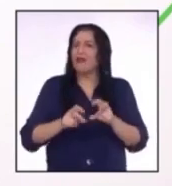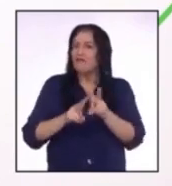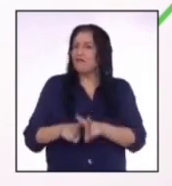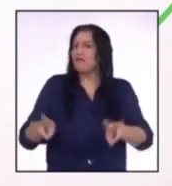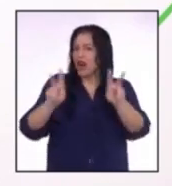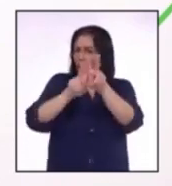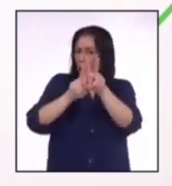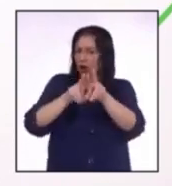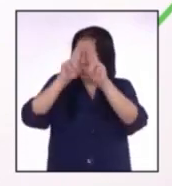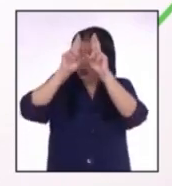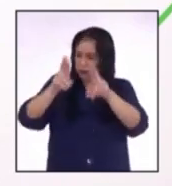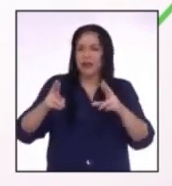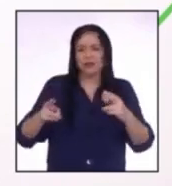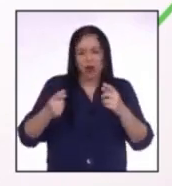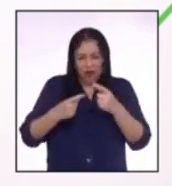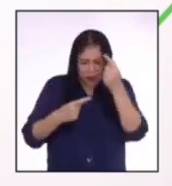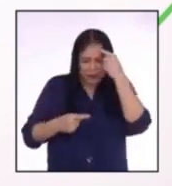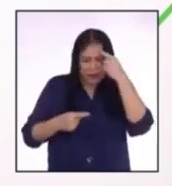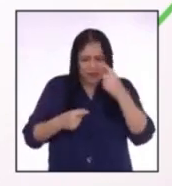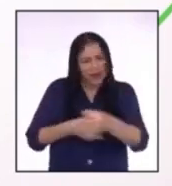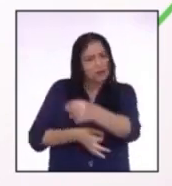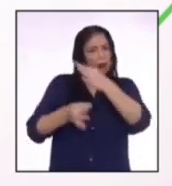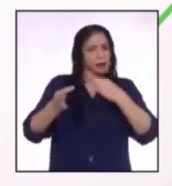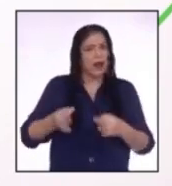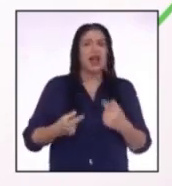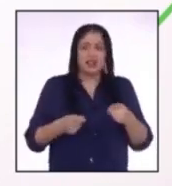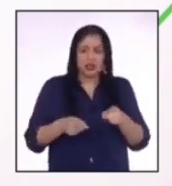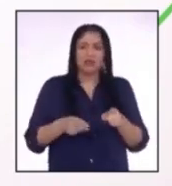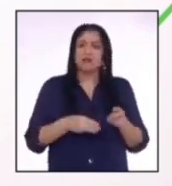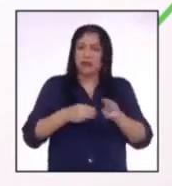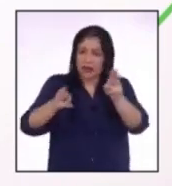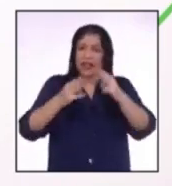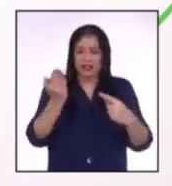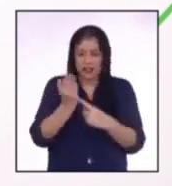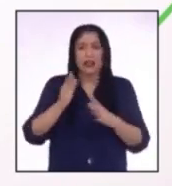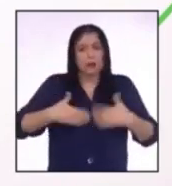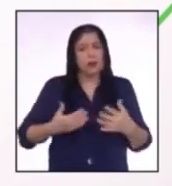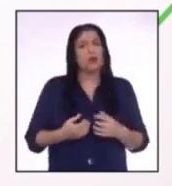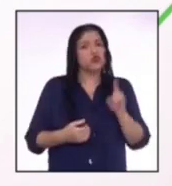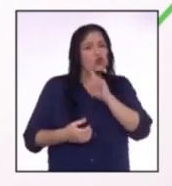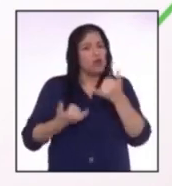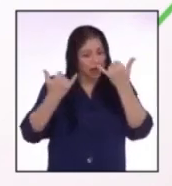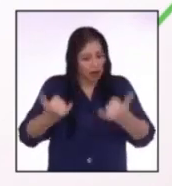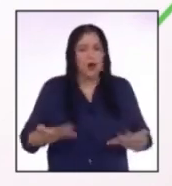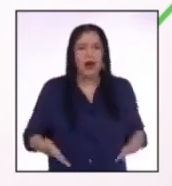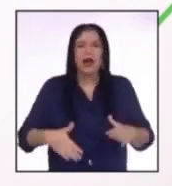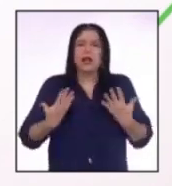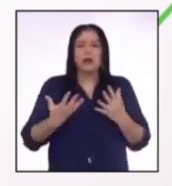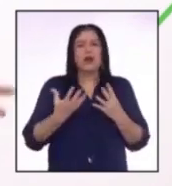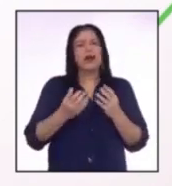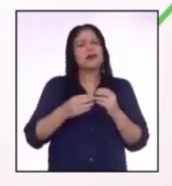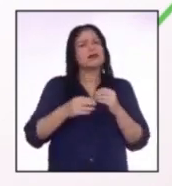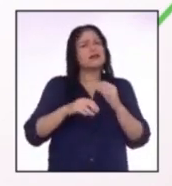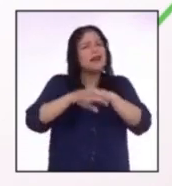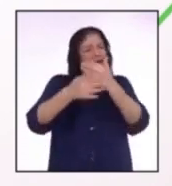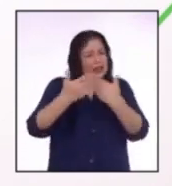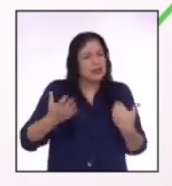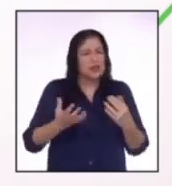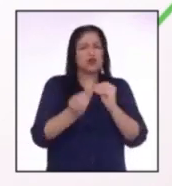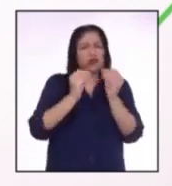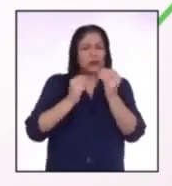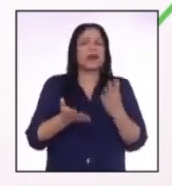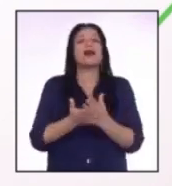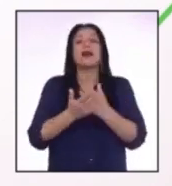también son técnicas que podríamos aplicar actualmente y así superar posibles problemas producto de los cambios climáticos